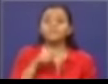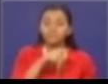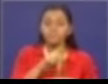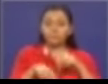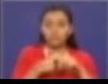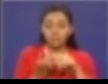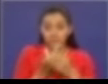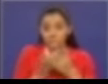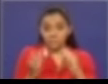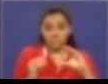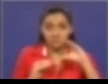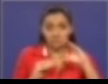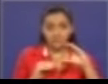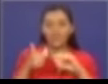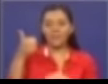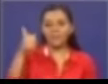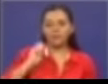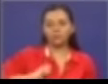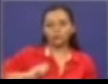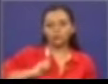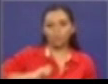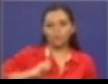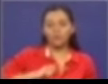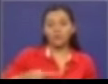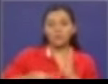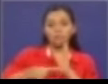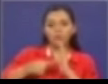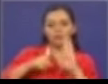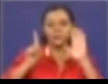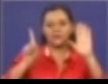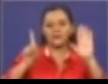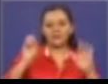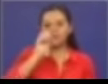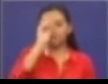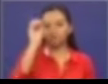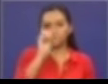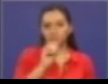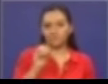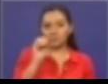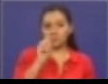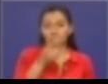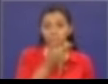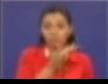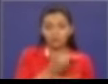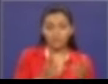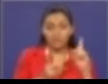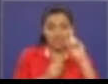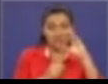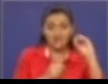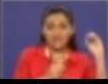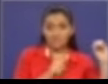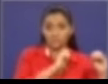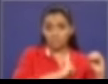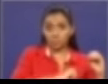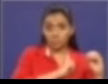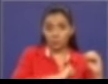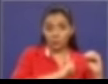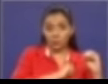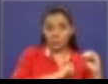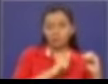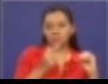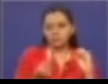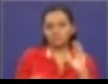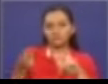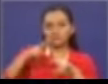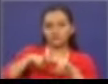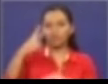arrancaba en 10 salarios mínimos vitales con un impuesto del 6%. El exceso de 100 salarios mínimos vitales se gravaba